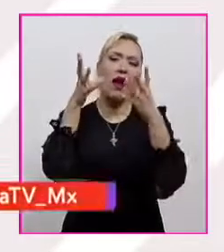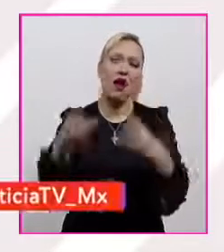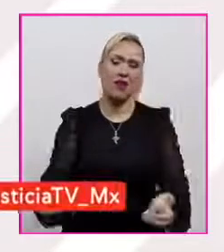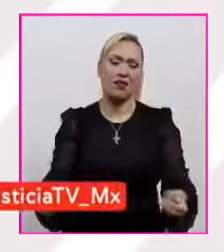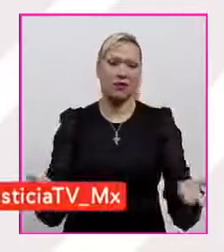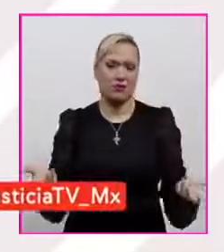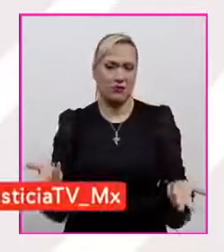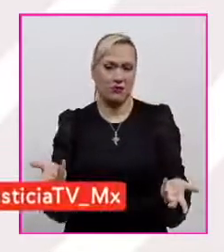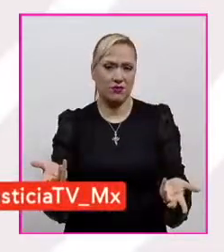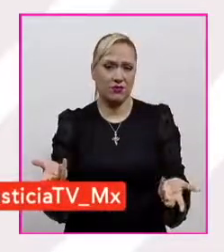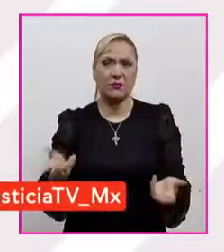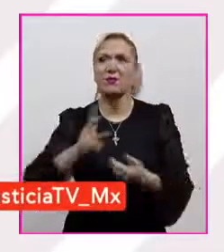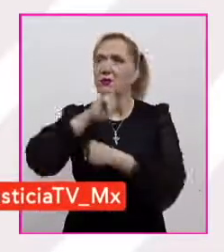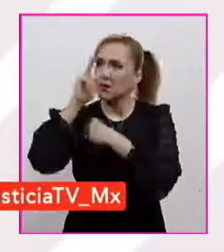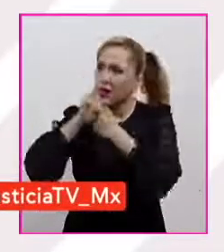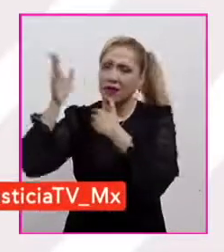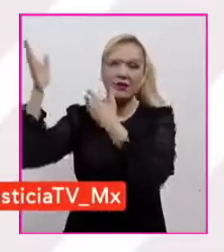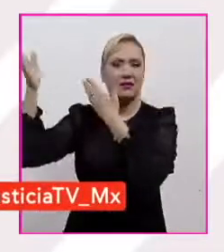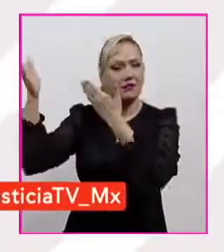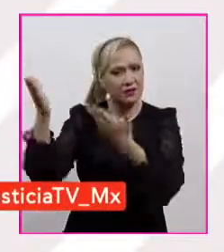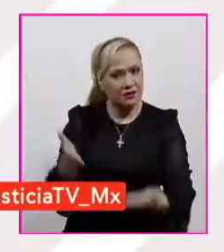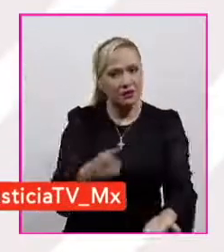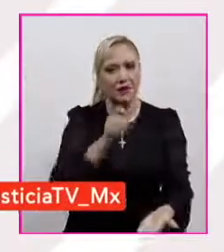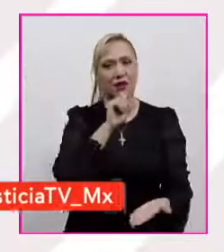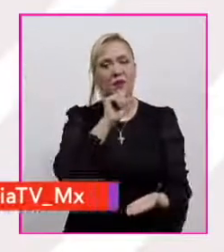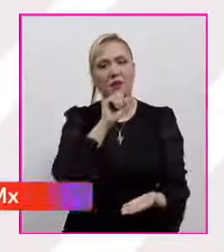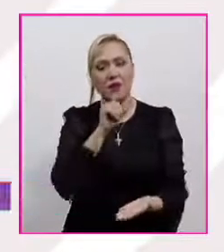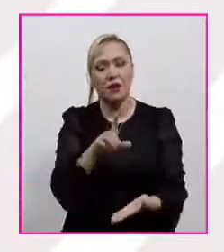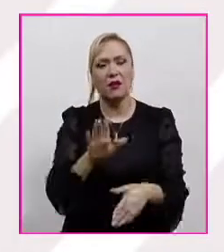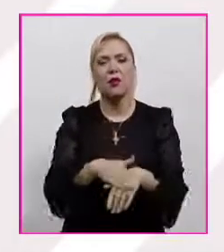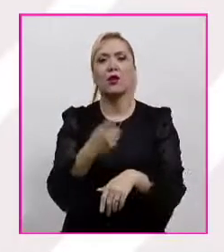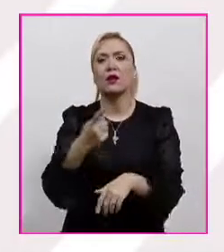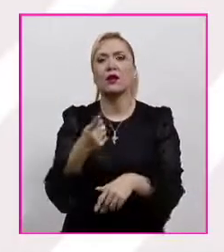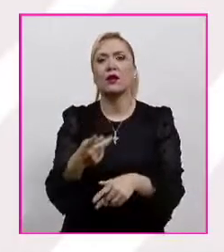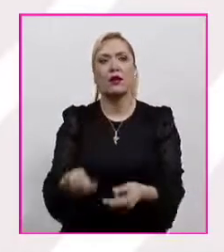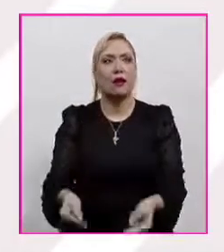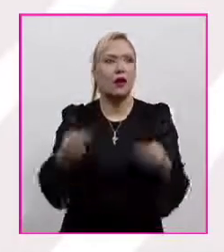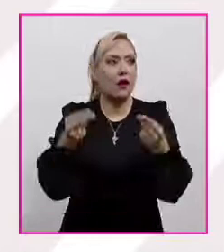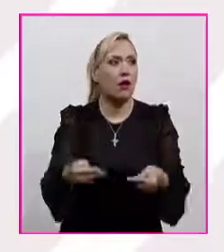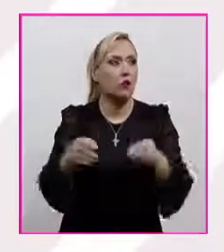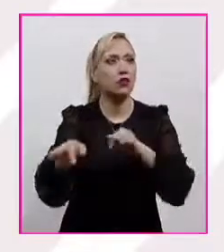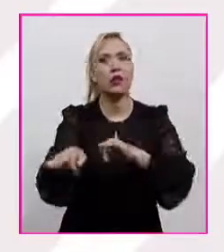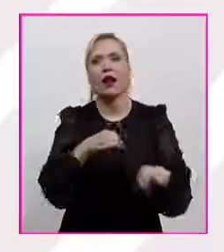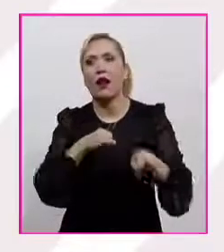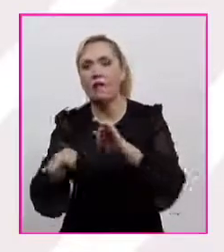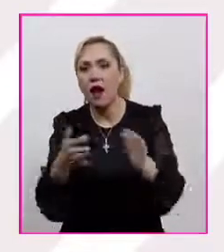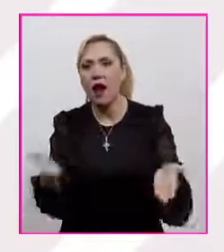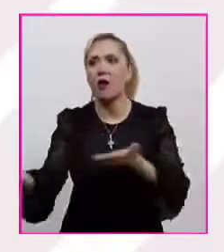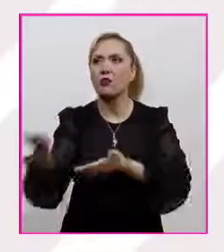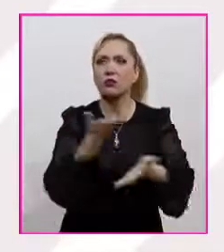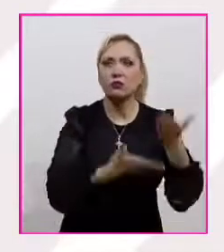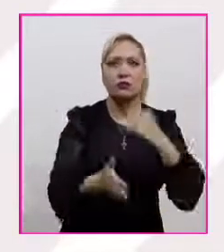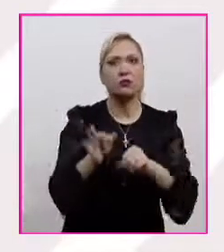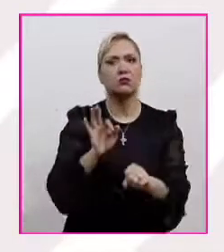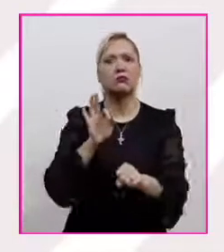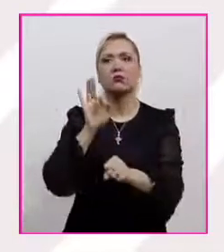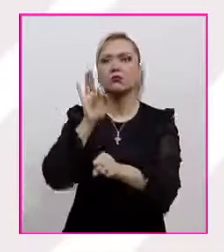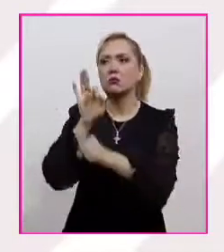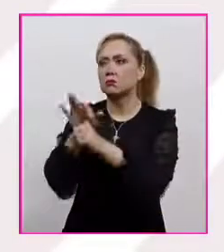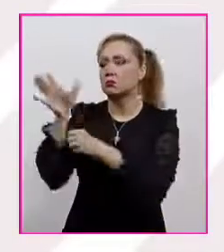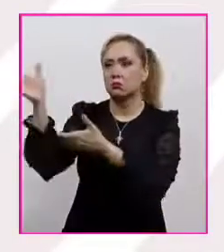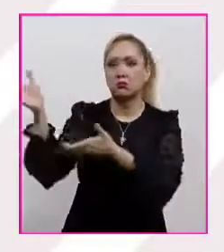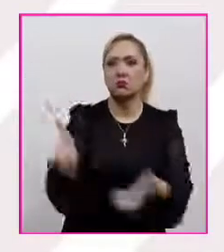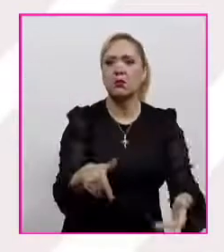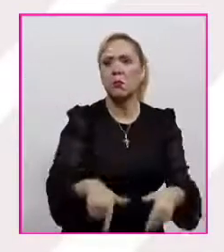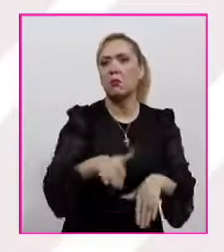porque hay muchas personas que es una realidad hasta del mercado laboral, realidad también de protección. Tal vez aquí pueden tener más protección de